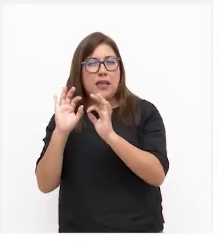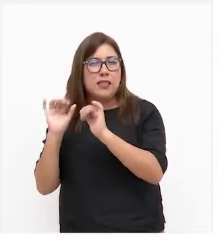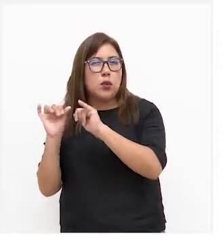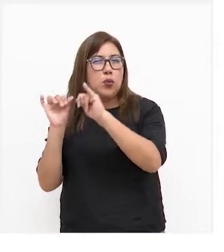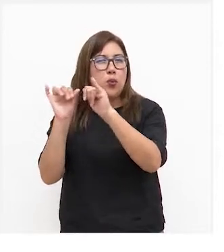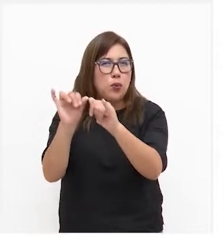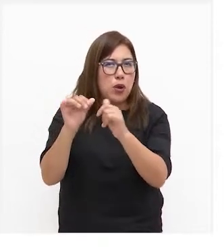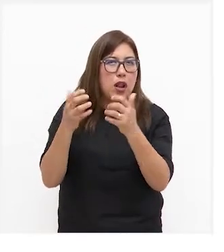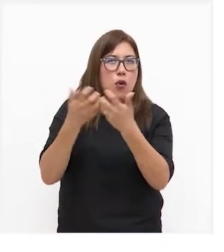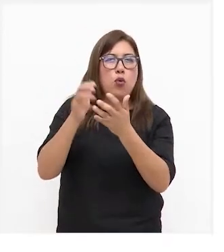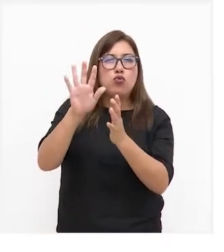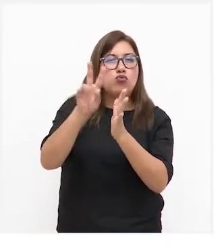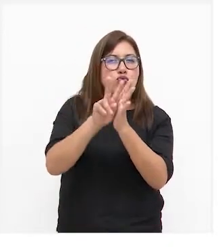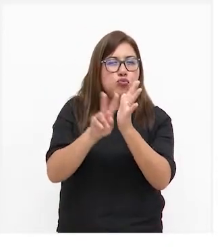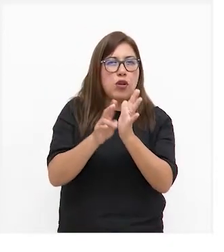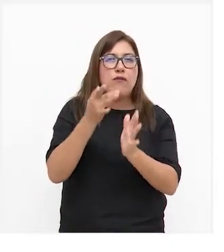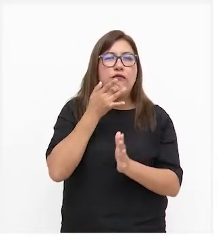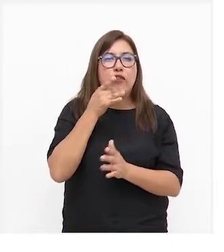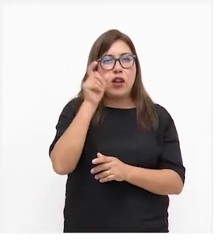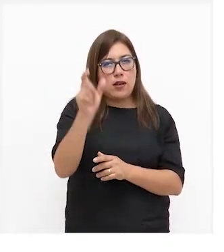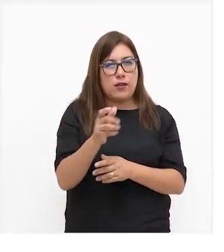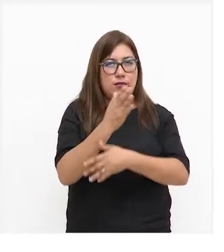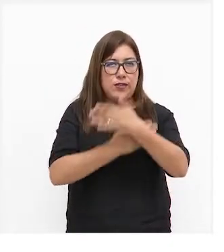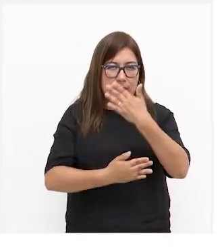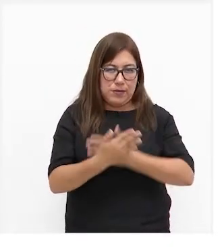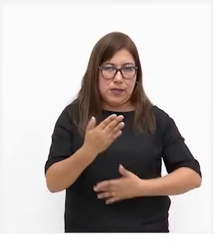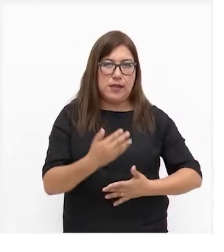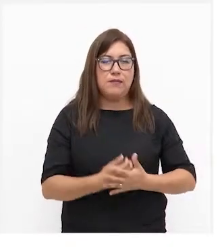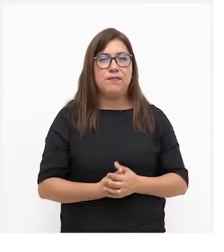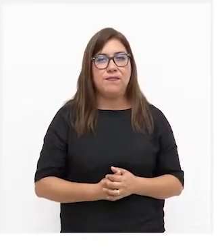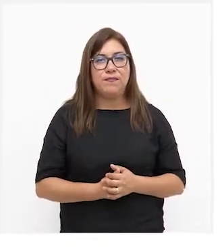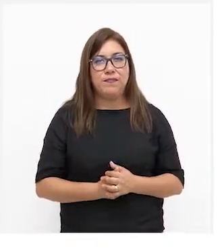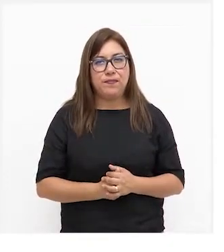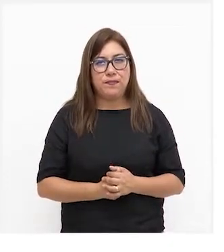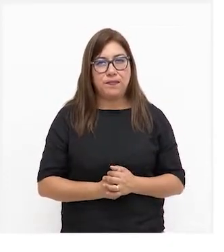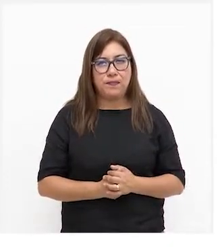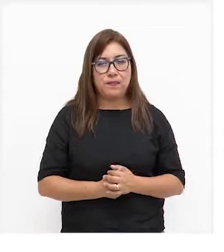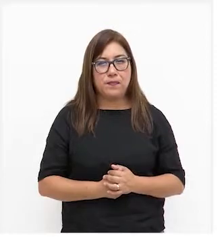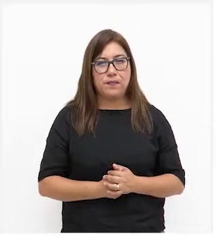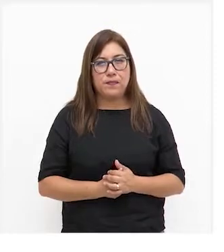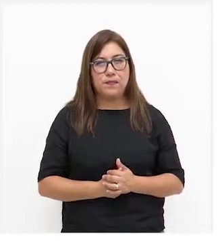compatible posible con la voluntad y preferencias de la persona con discapacidad.